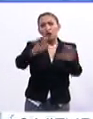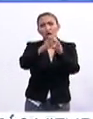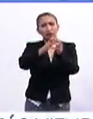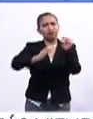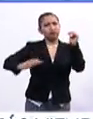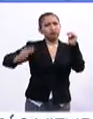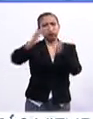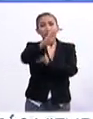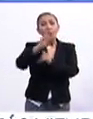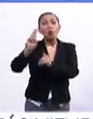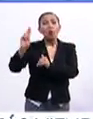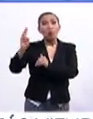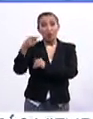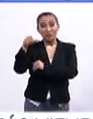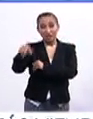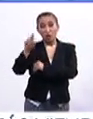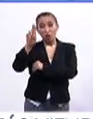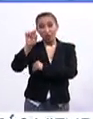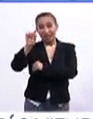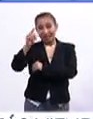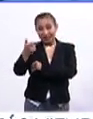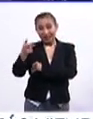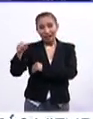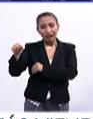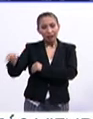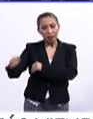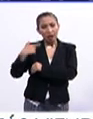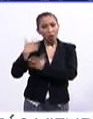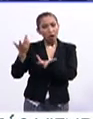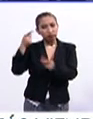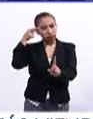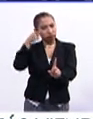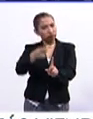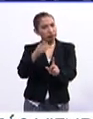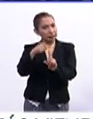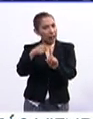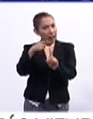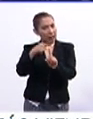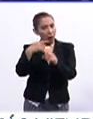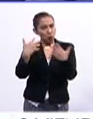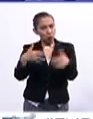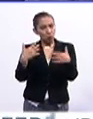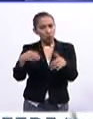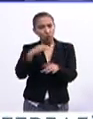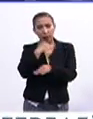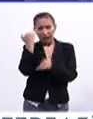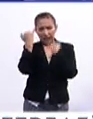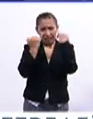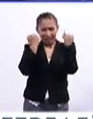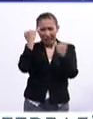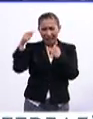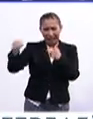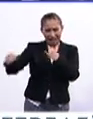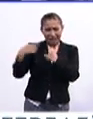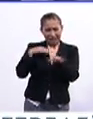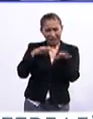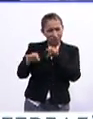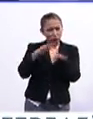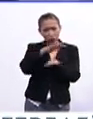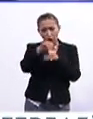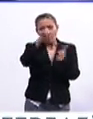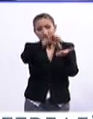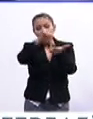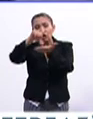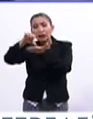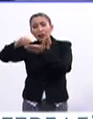Supercómputo. La universidad tiene la gran misión de todas las iniciativas que se han estado trabajando en todos los